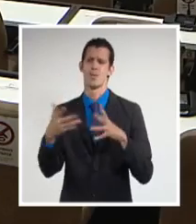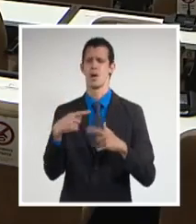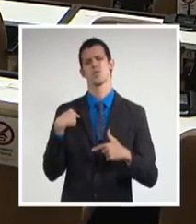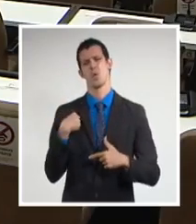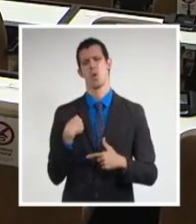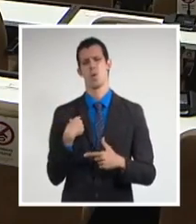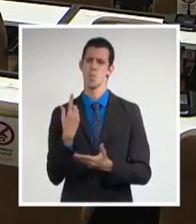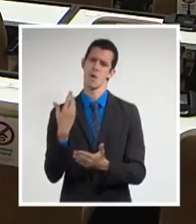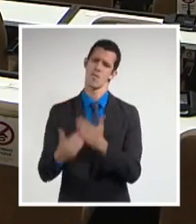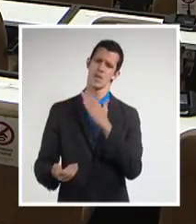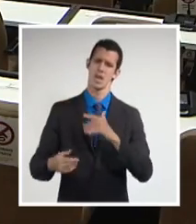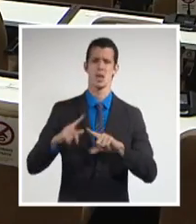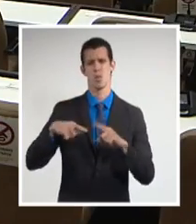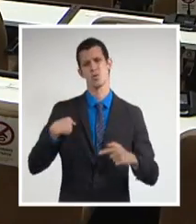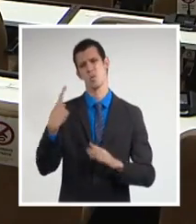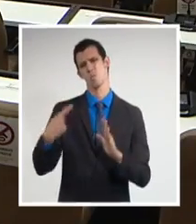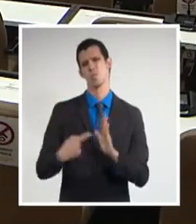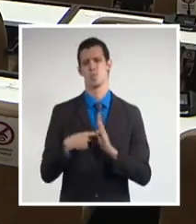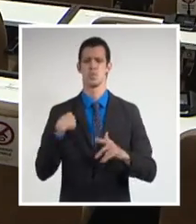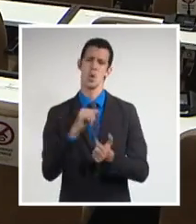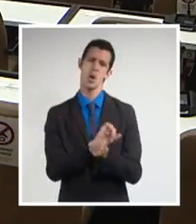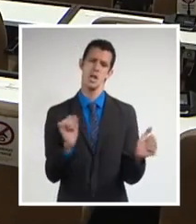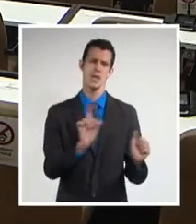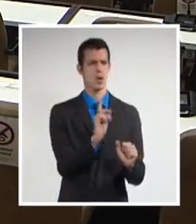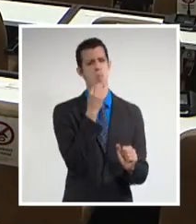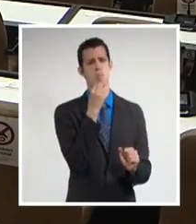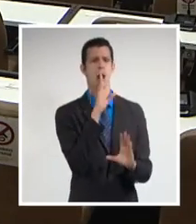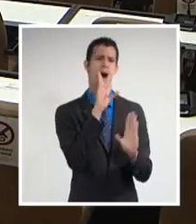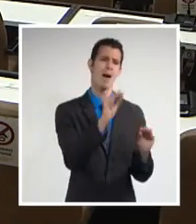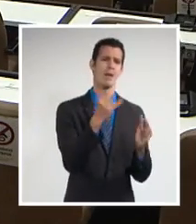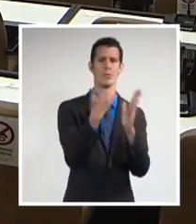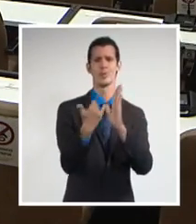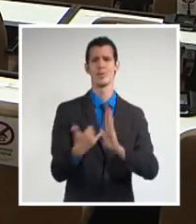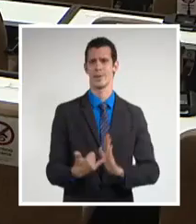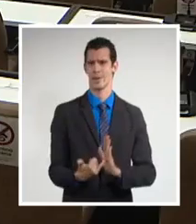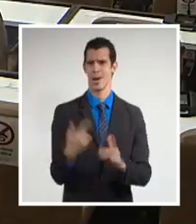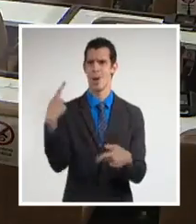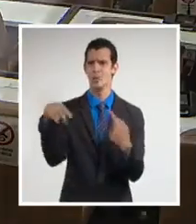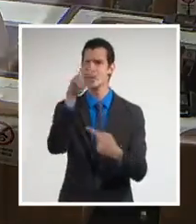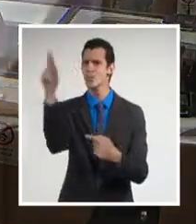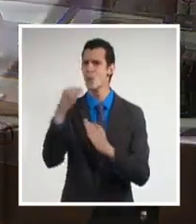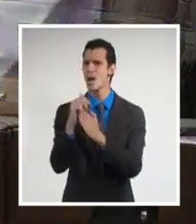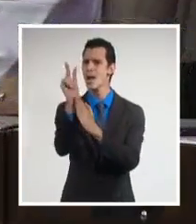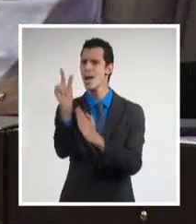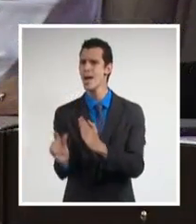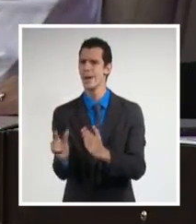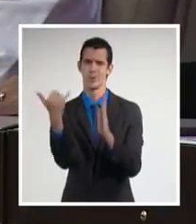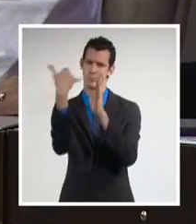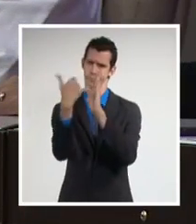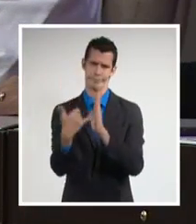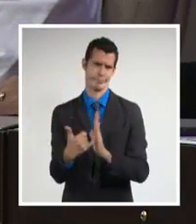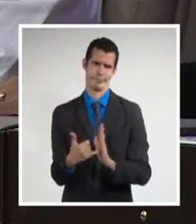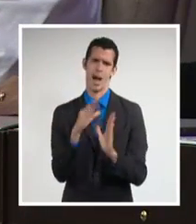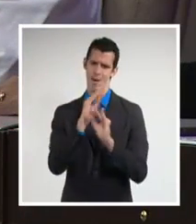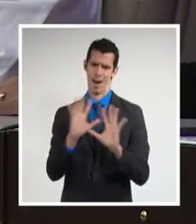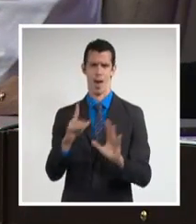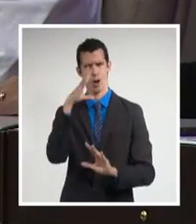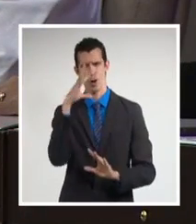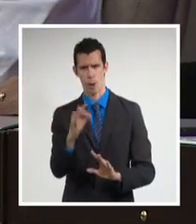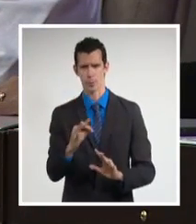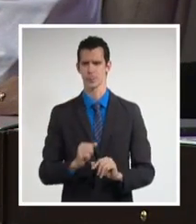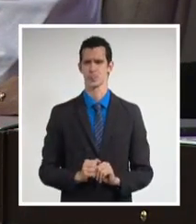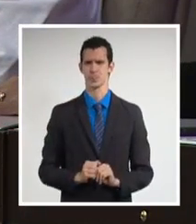anticubanos basificados en Miami. Detrás de esta nueva temporada teatral hay un antiguo y pérfido propósito: restaurar